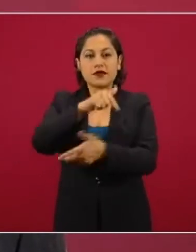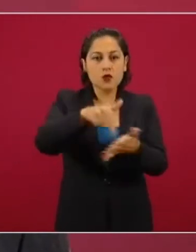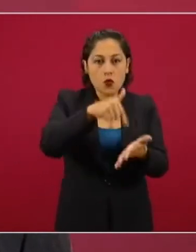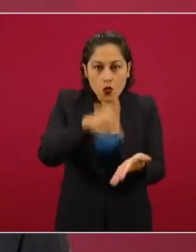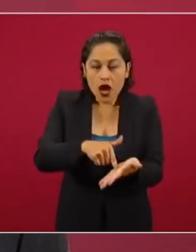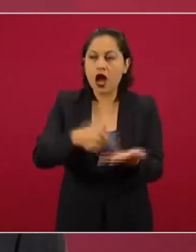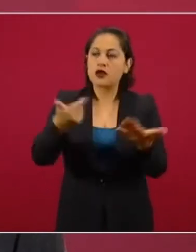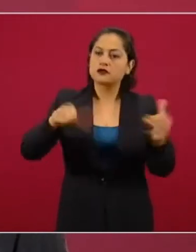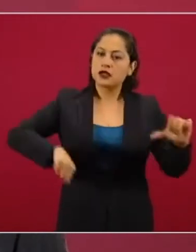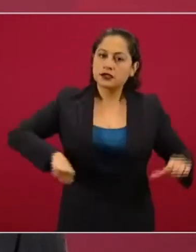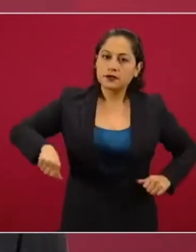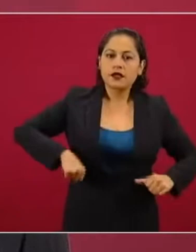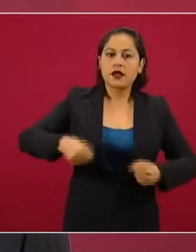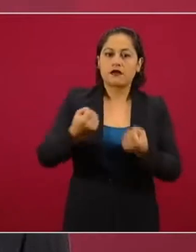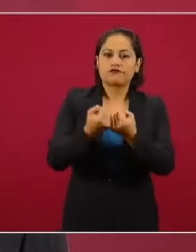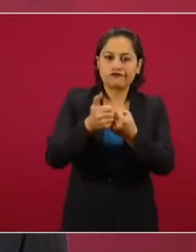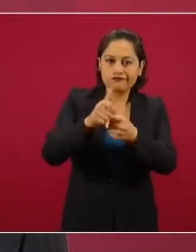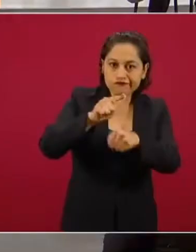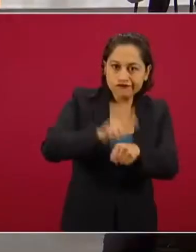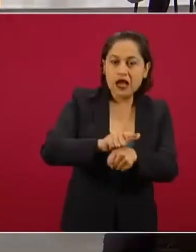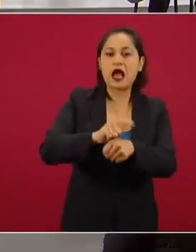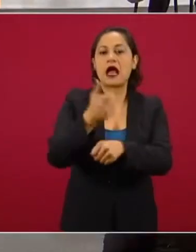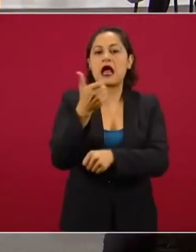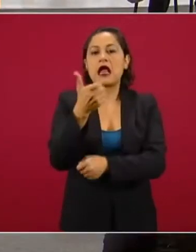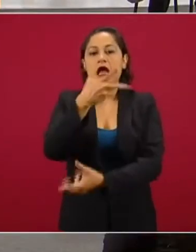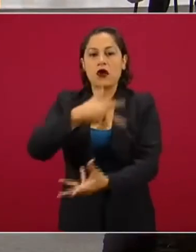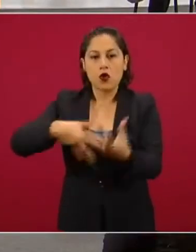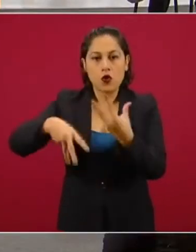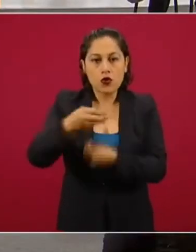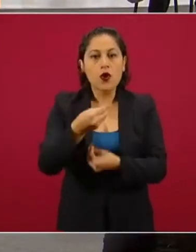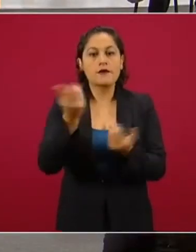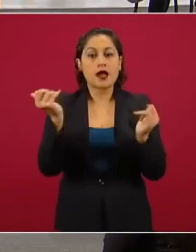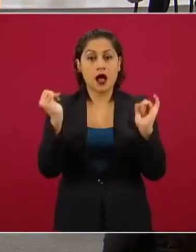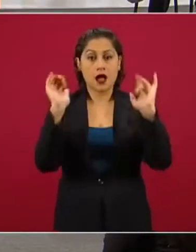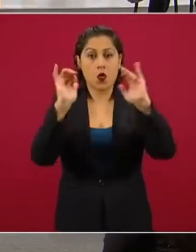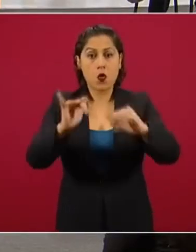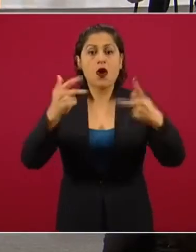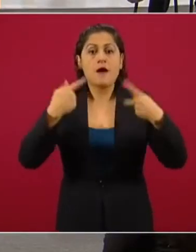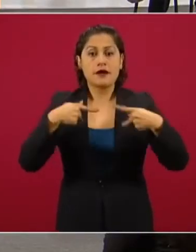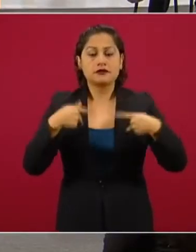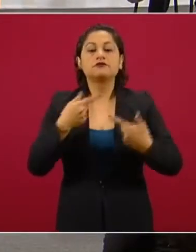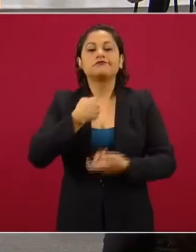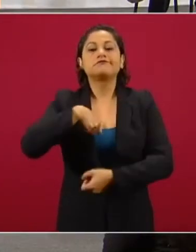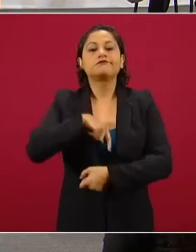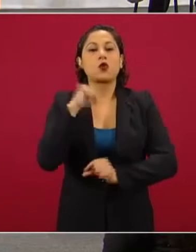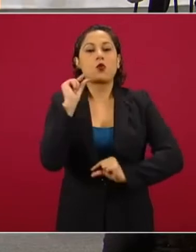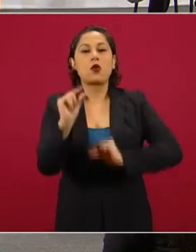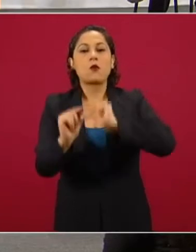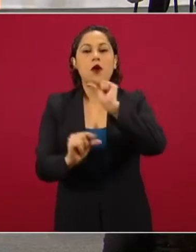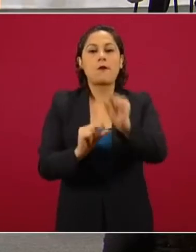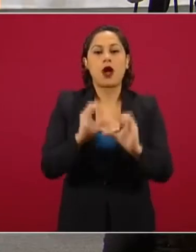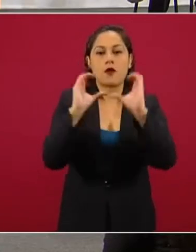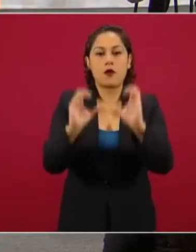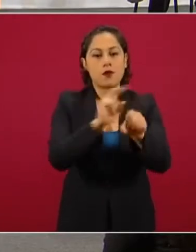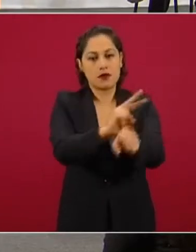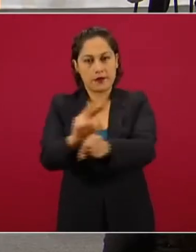sociales, económicas, que involucran a personas en el espacio físico. La siguiente, por favor. Como